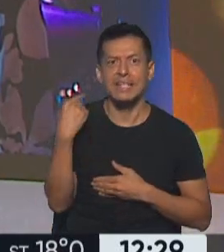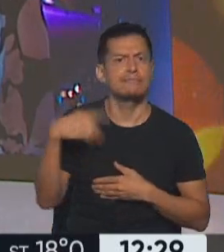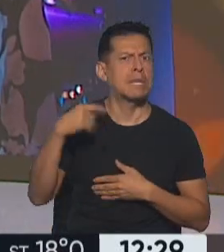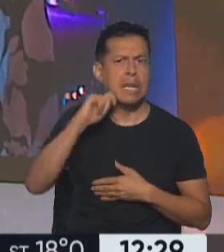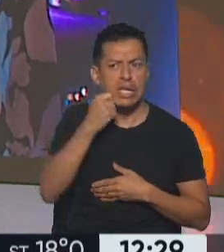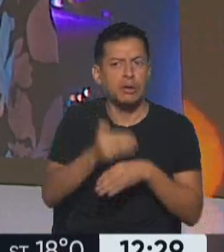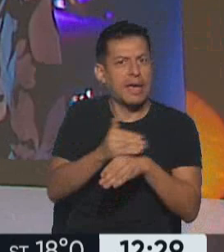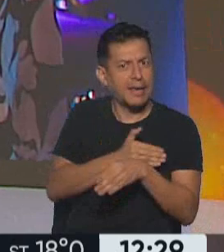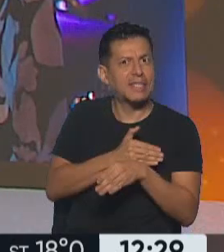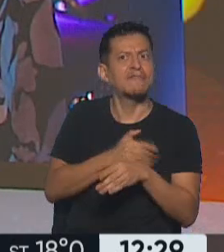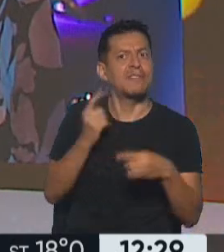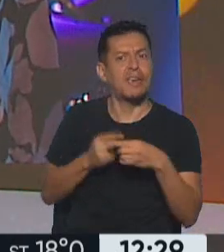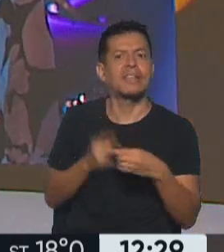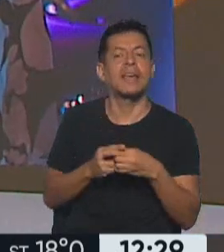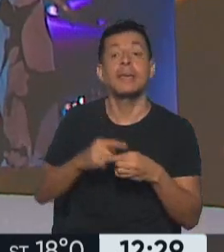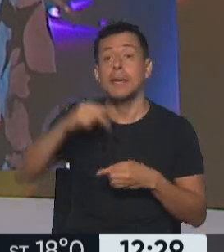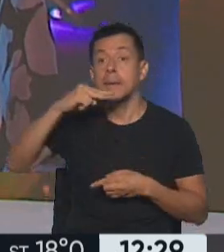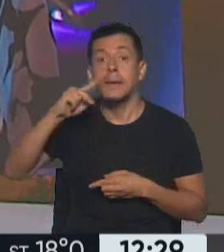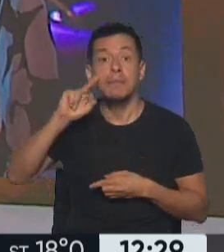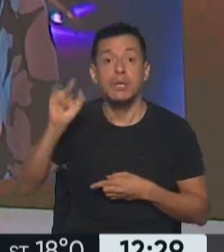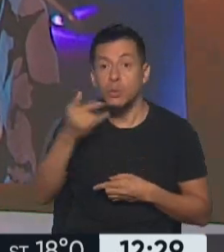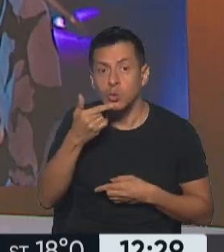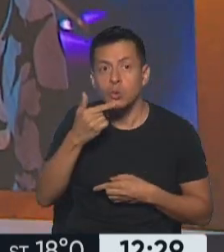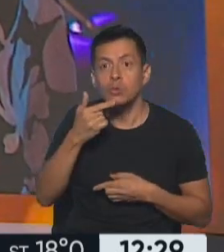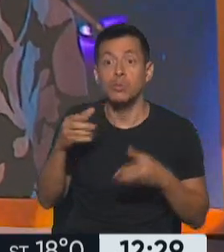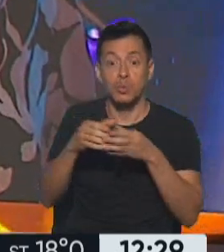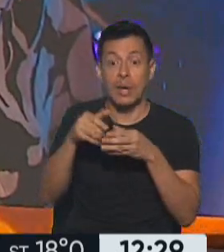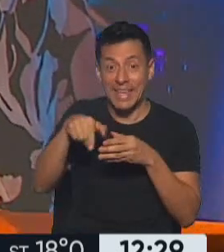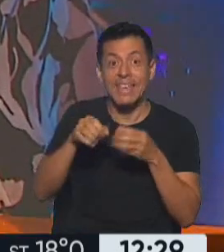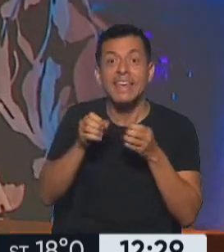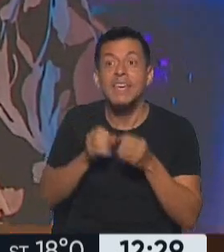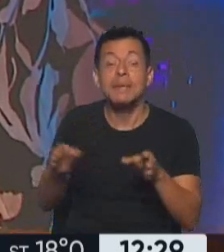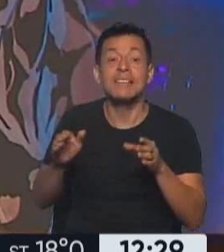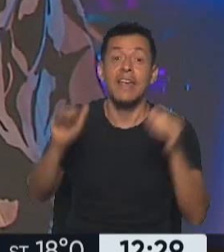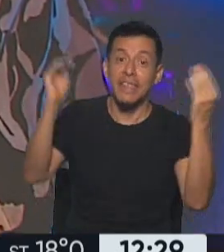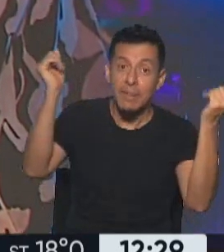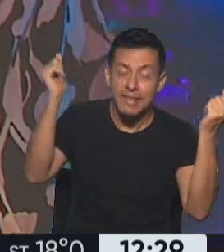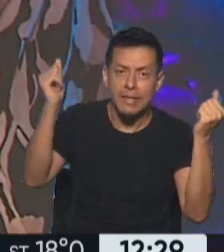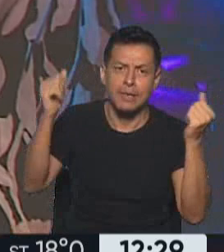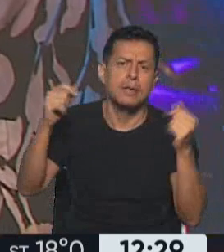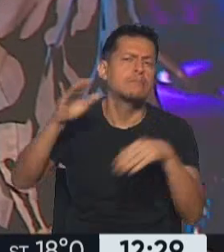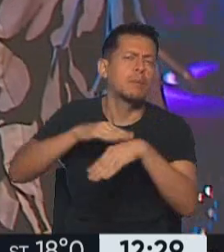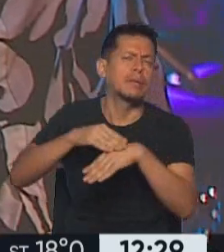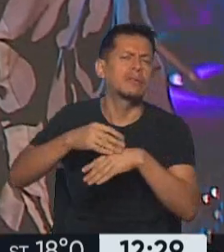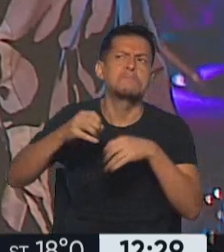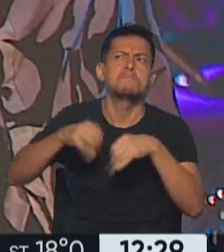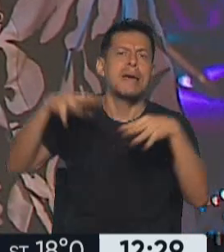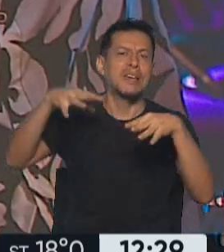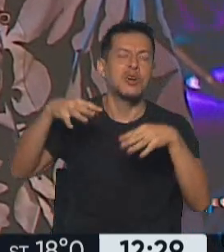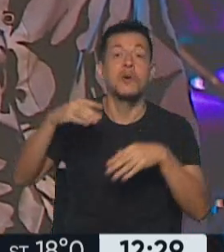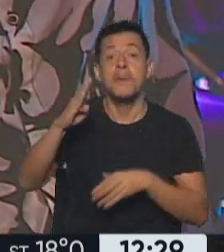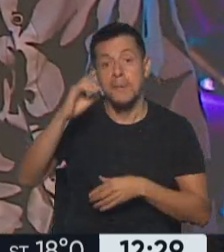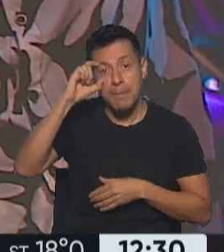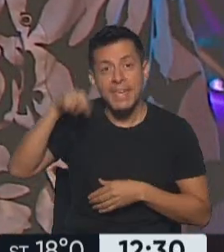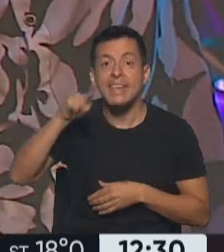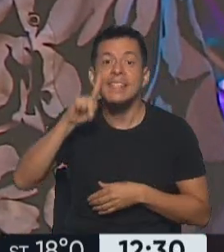previa, estuvo Manu Martínez, pero estuvo Virus, que va a ser el lanzamiento de su gira de despedida. El momento mágico en que Benito Cerati se